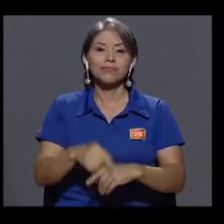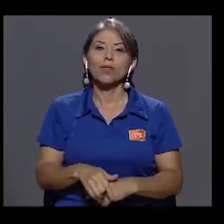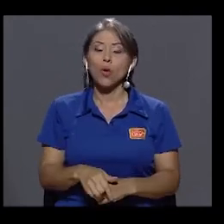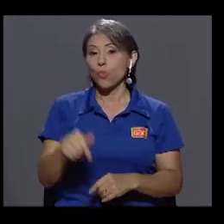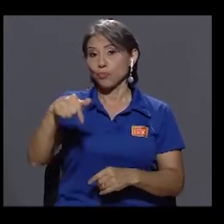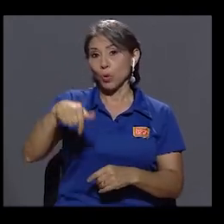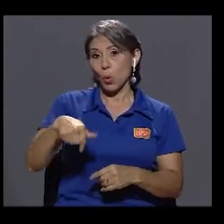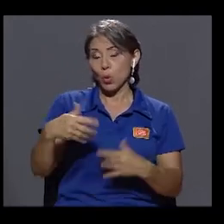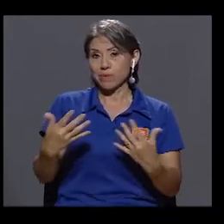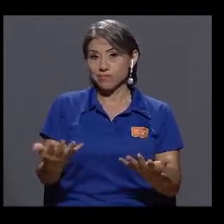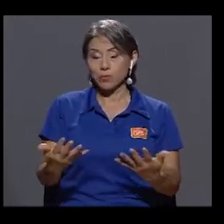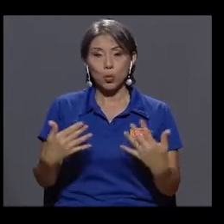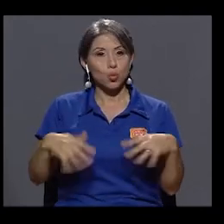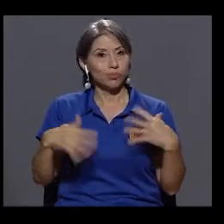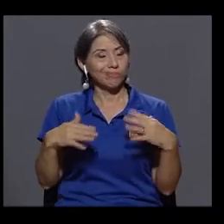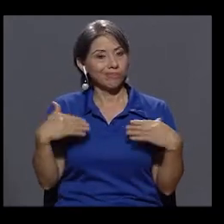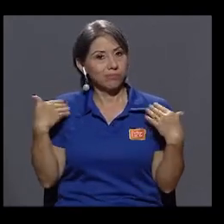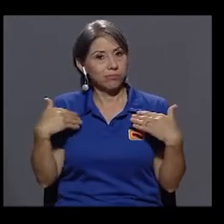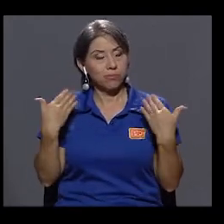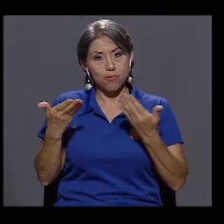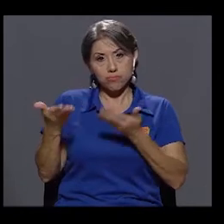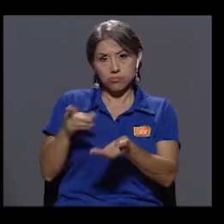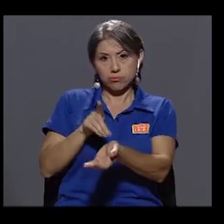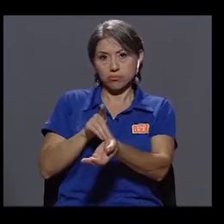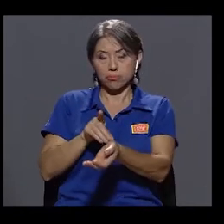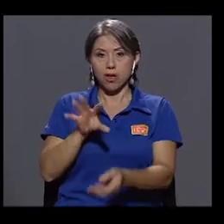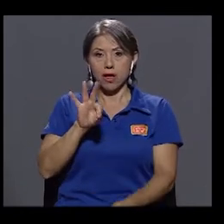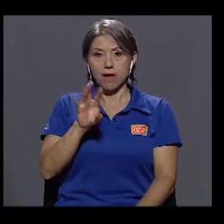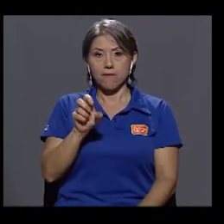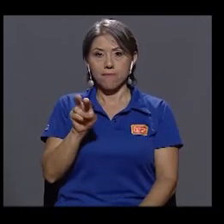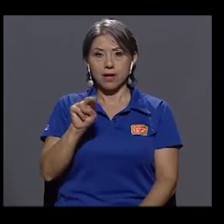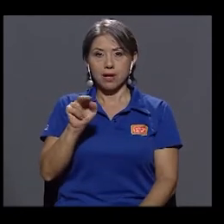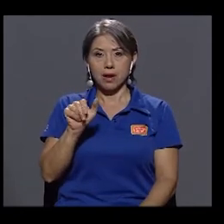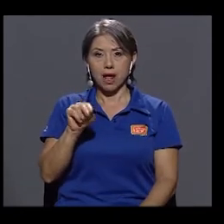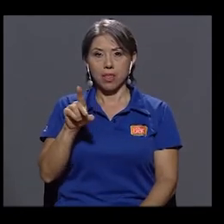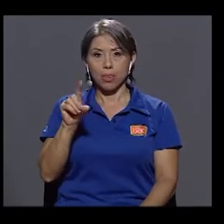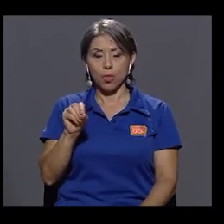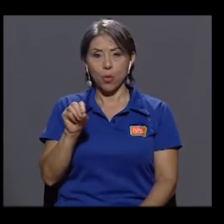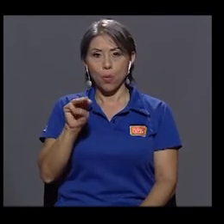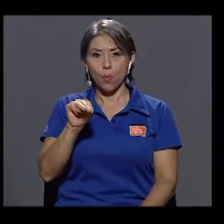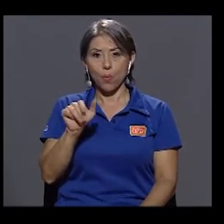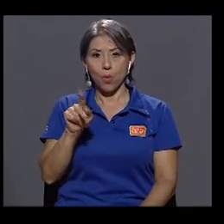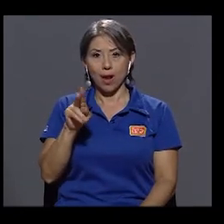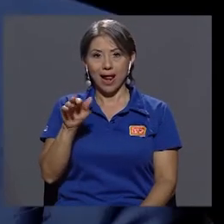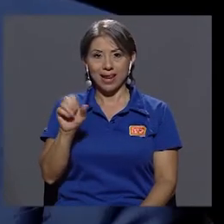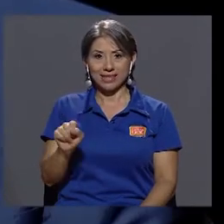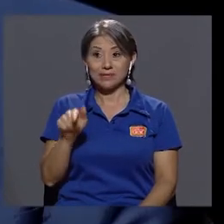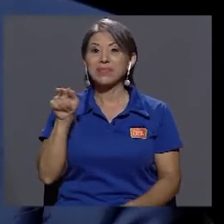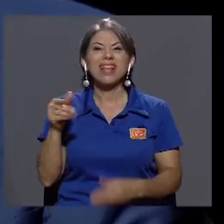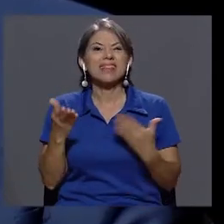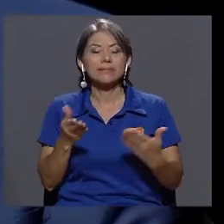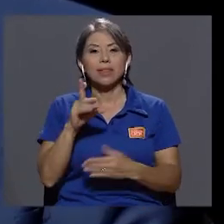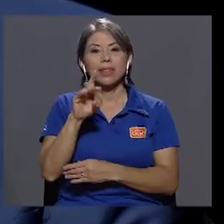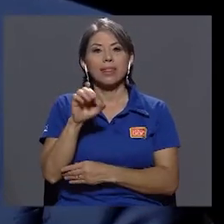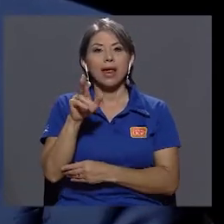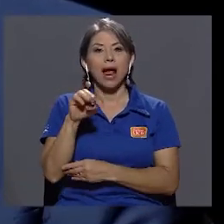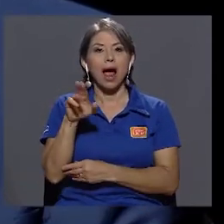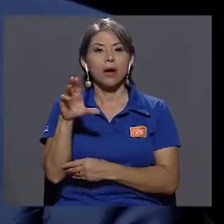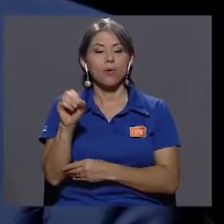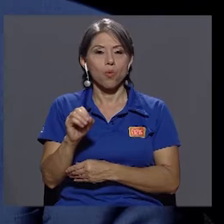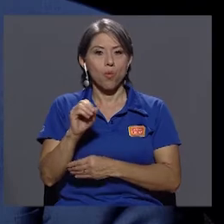el gusto de hoy es tremendo tengo al doctor fernando morales l es casualmente el decano de la facultad de medicina